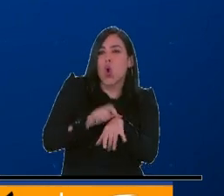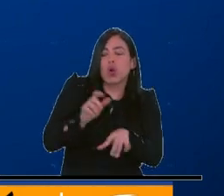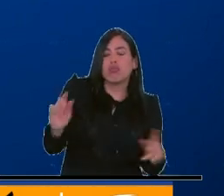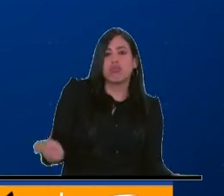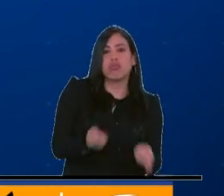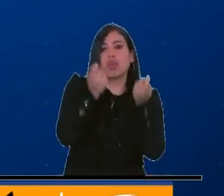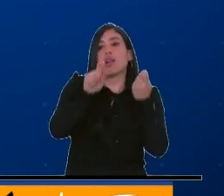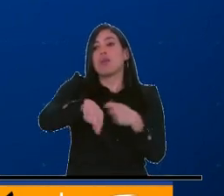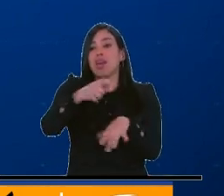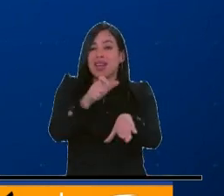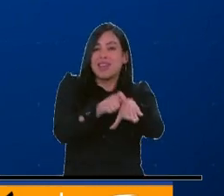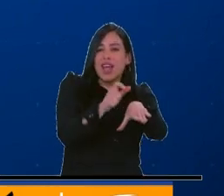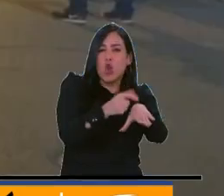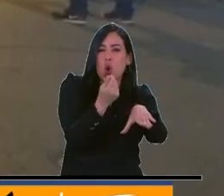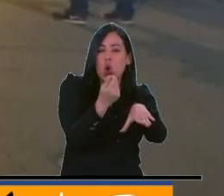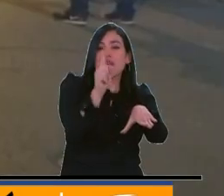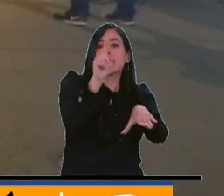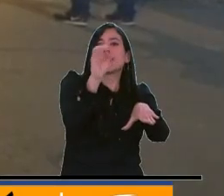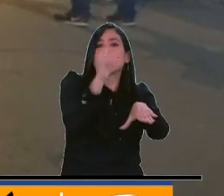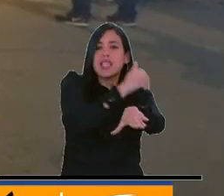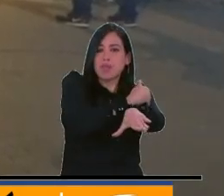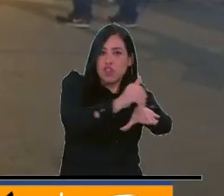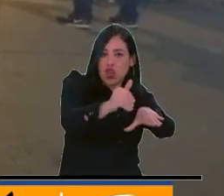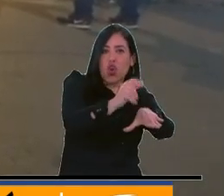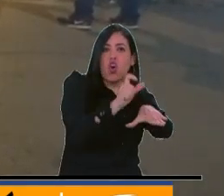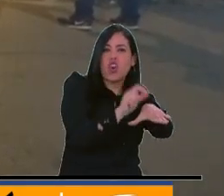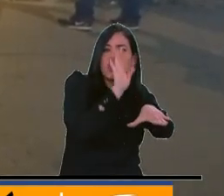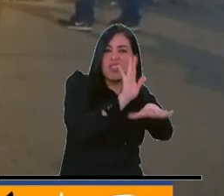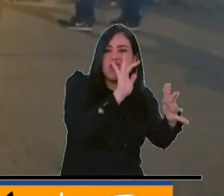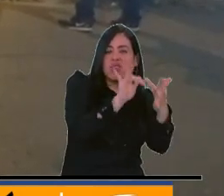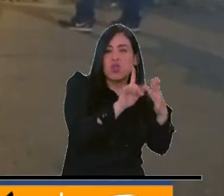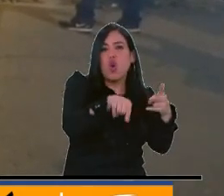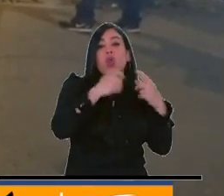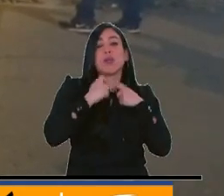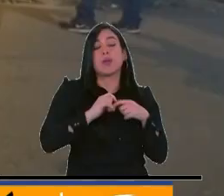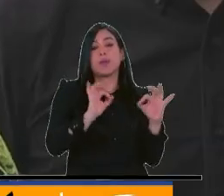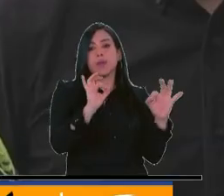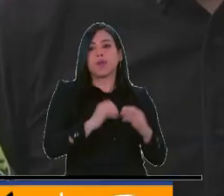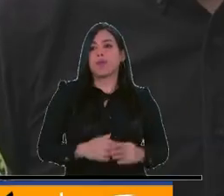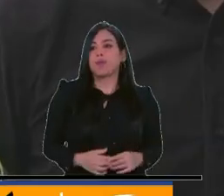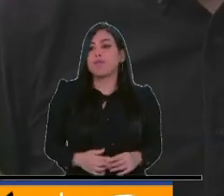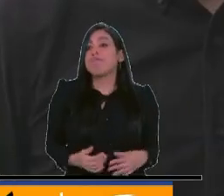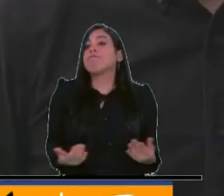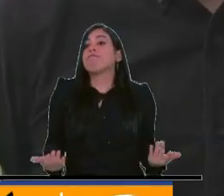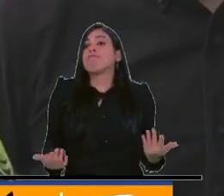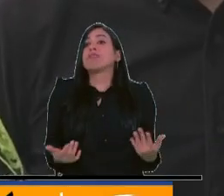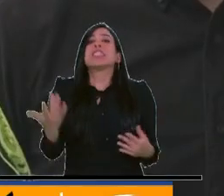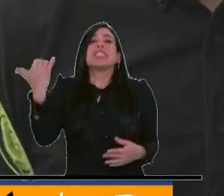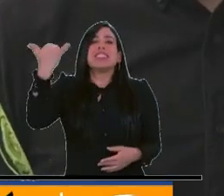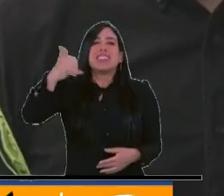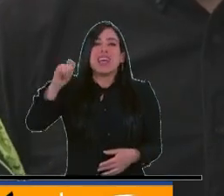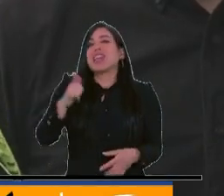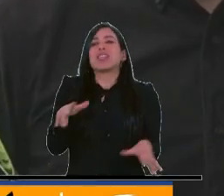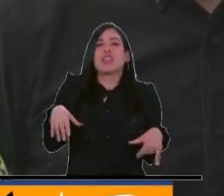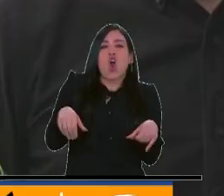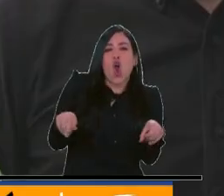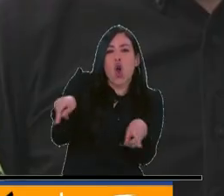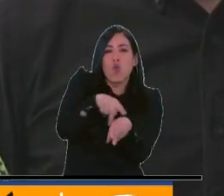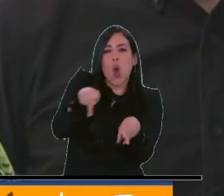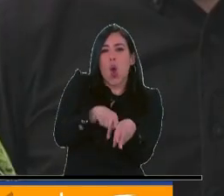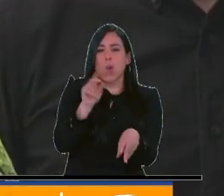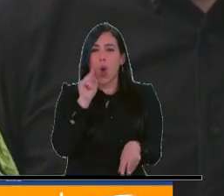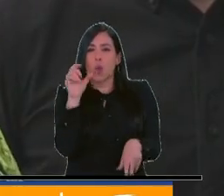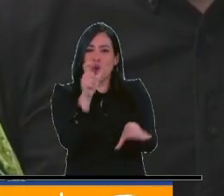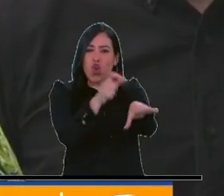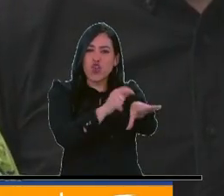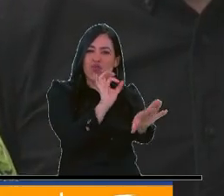pertenencias. El reloj, avaluado en 60 millones de pesos, y la valiosa joya. Se han especializado en el hurto de relojes Rolex,